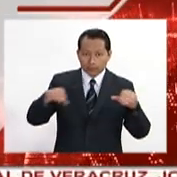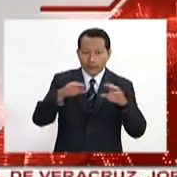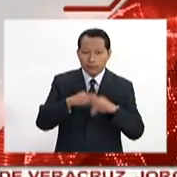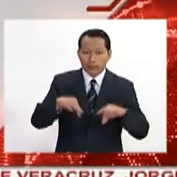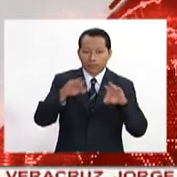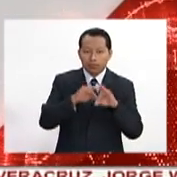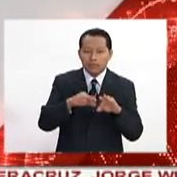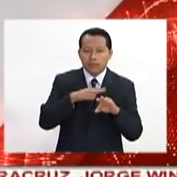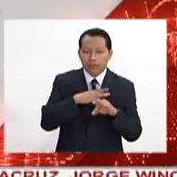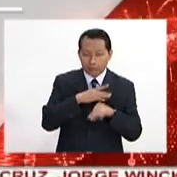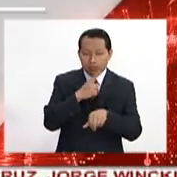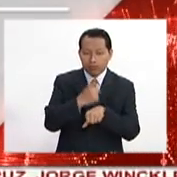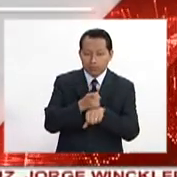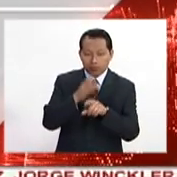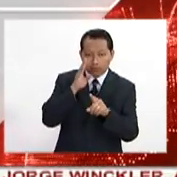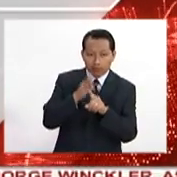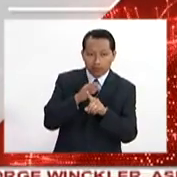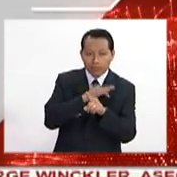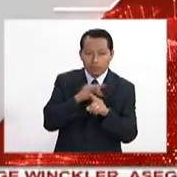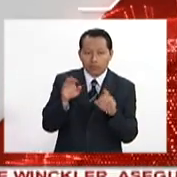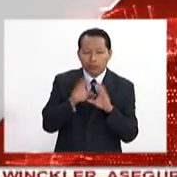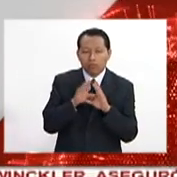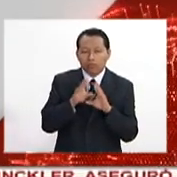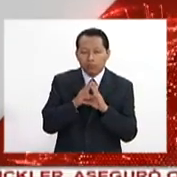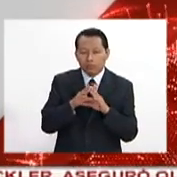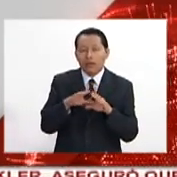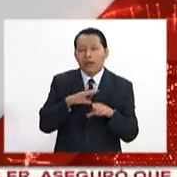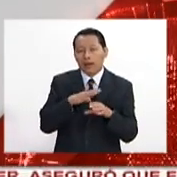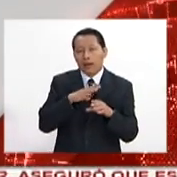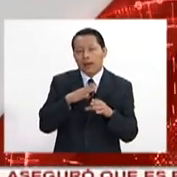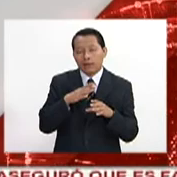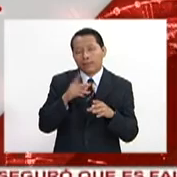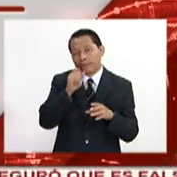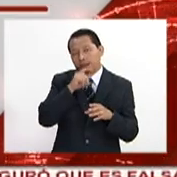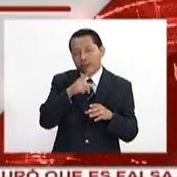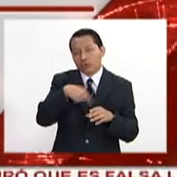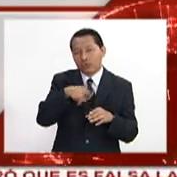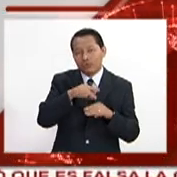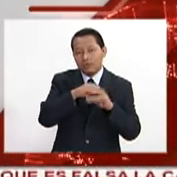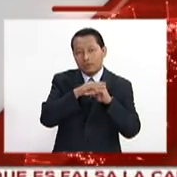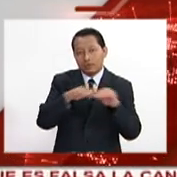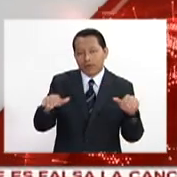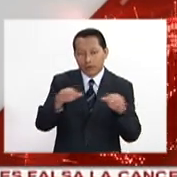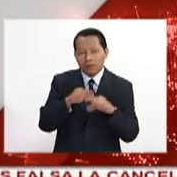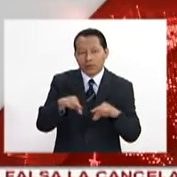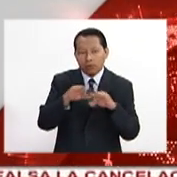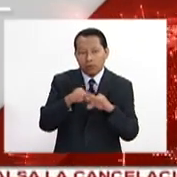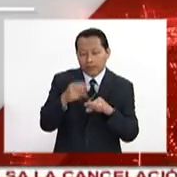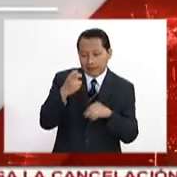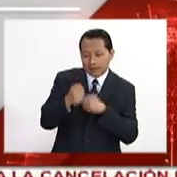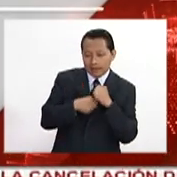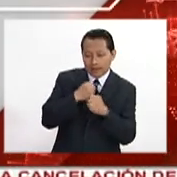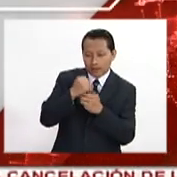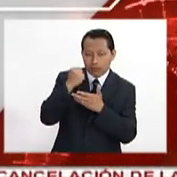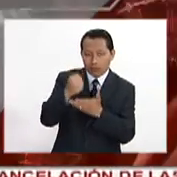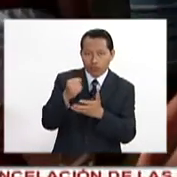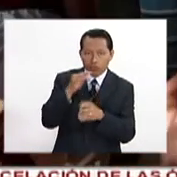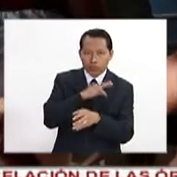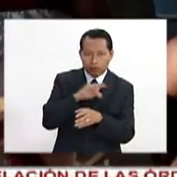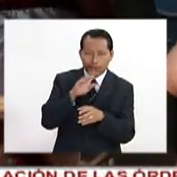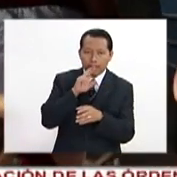donde primero se nota esa voluntad política de perseguir la equidad. Entonces, pues esperamos que con el presupuesto de este año eso se corrija.